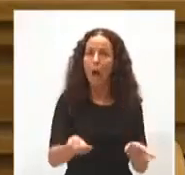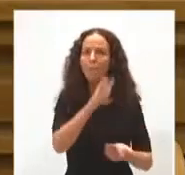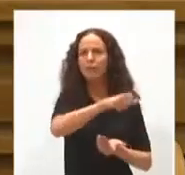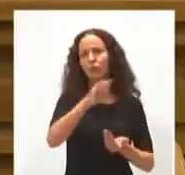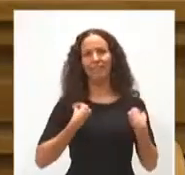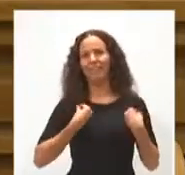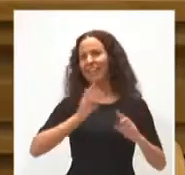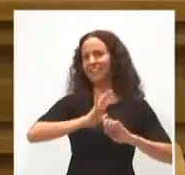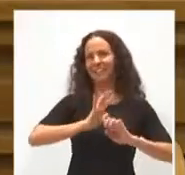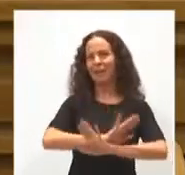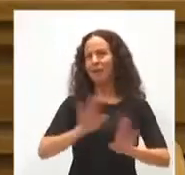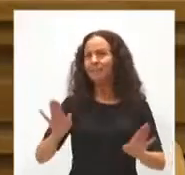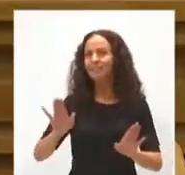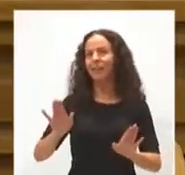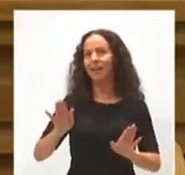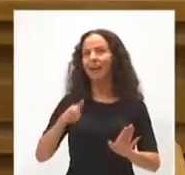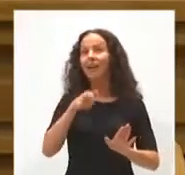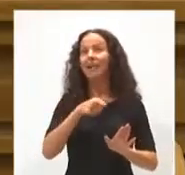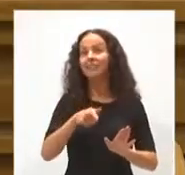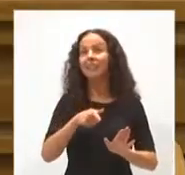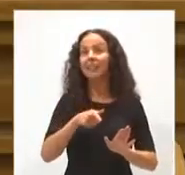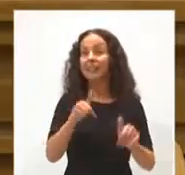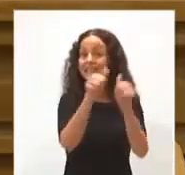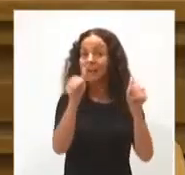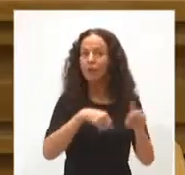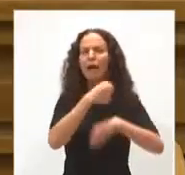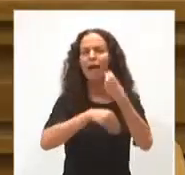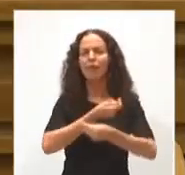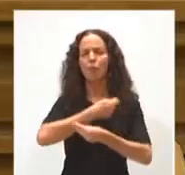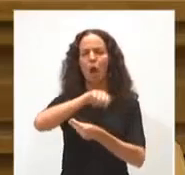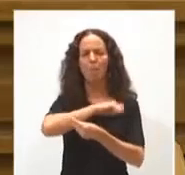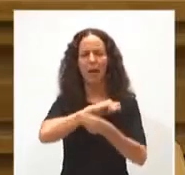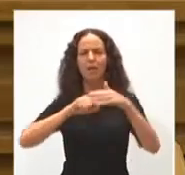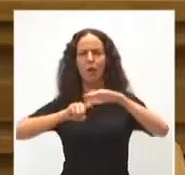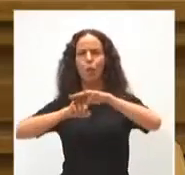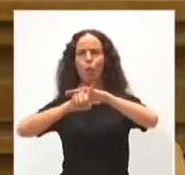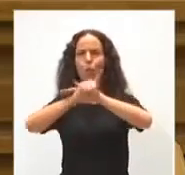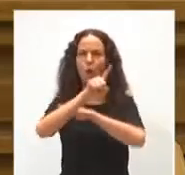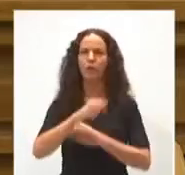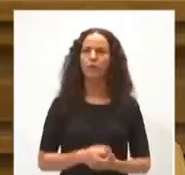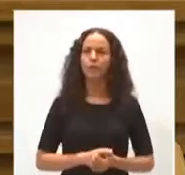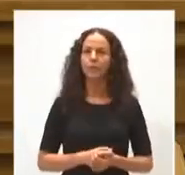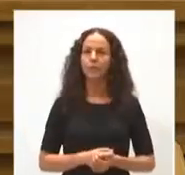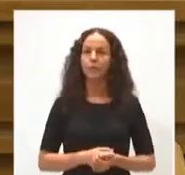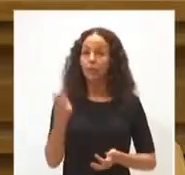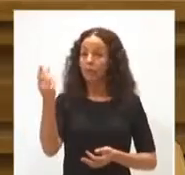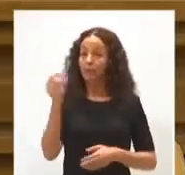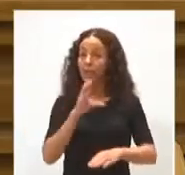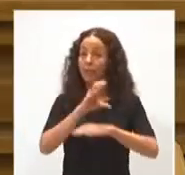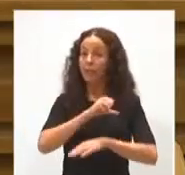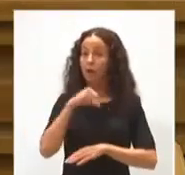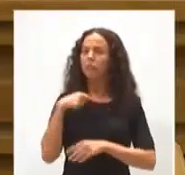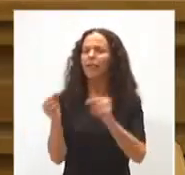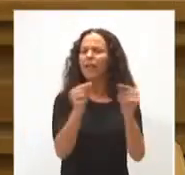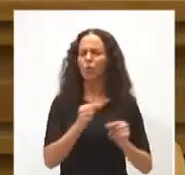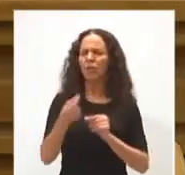castilla la mancha y de esa manera hacemos más grande españa hacemos más grande del país en financiación vamos a discutir